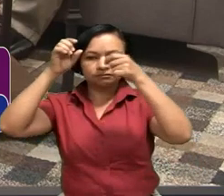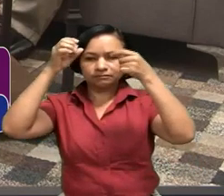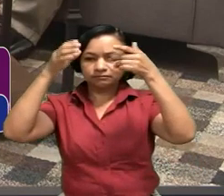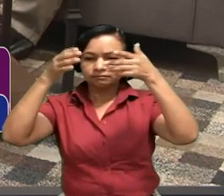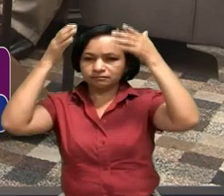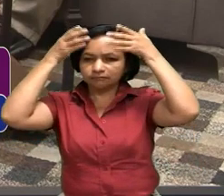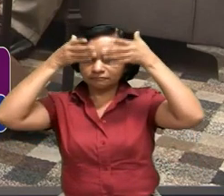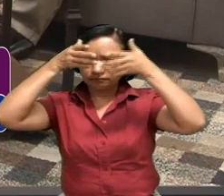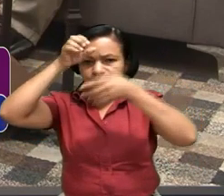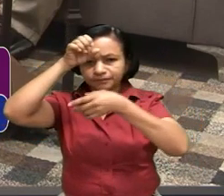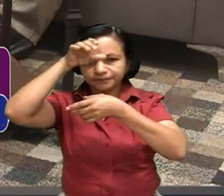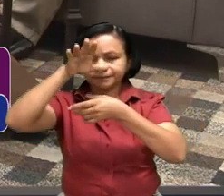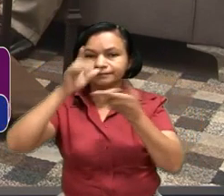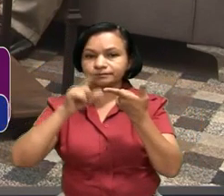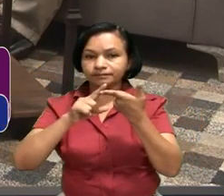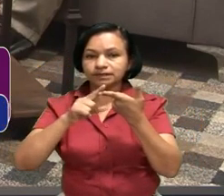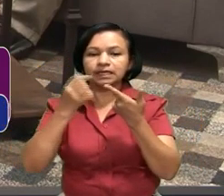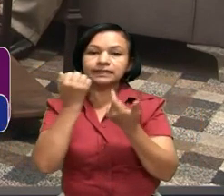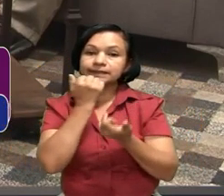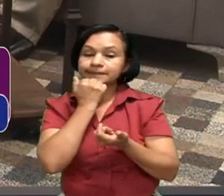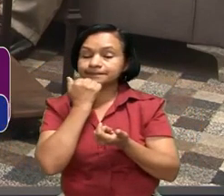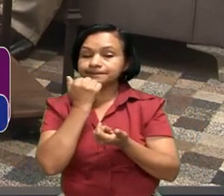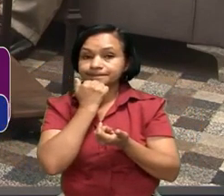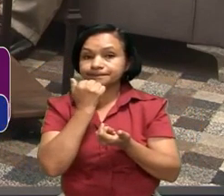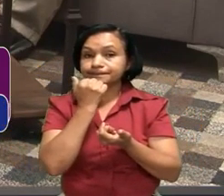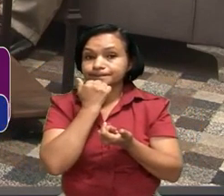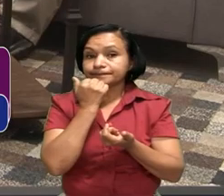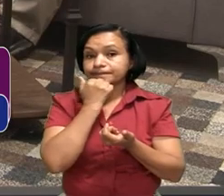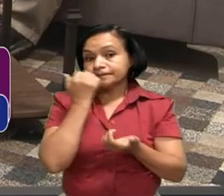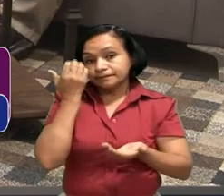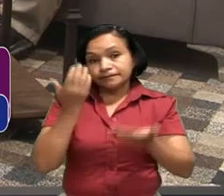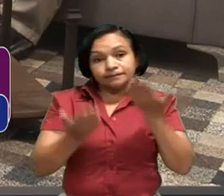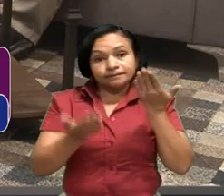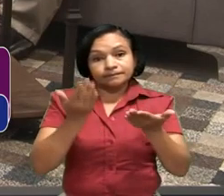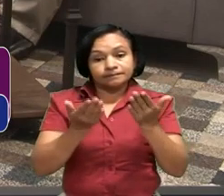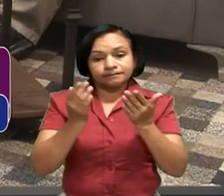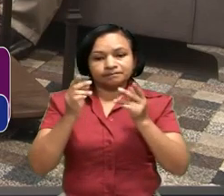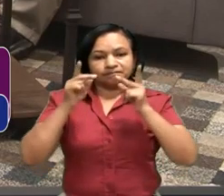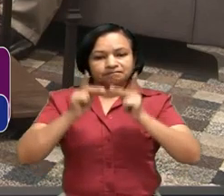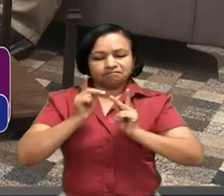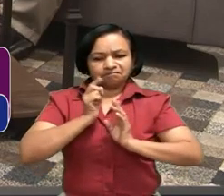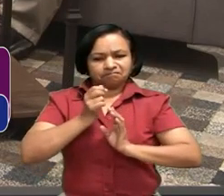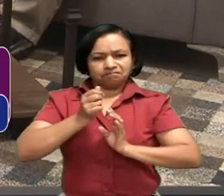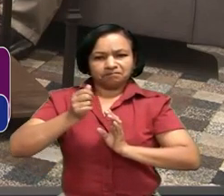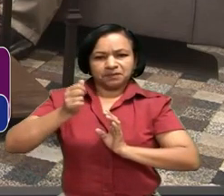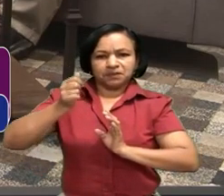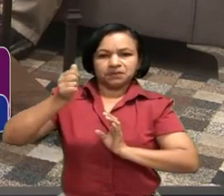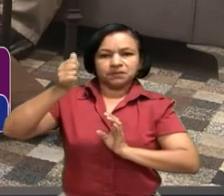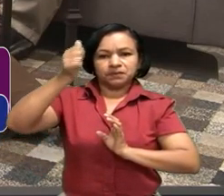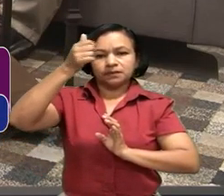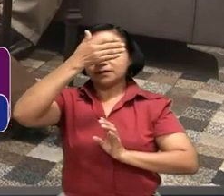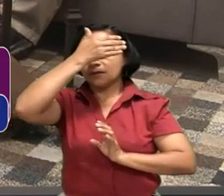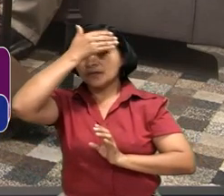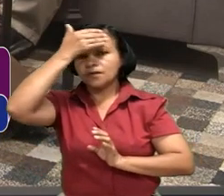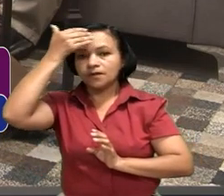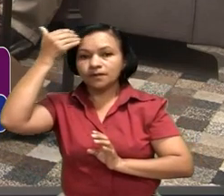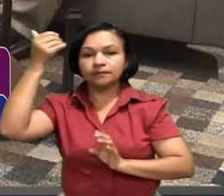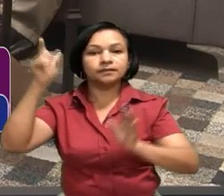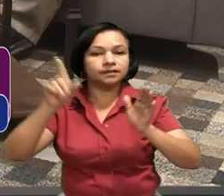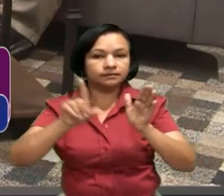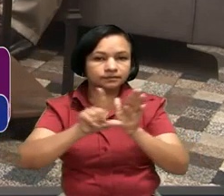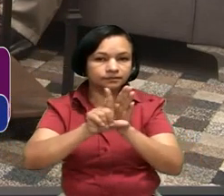y nos enredamos nos dimensionamos demasiado alto y perdemos de vista que ante la ley